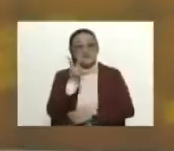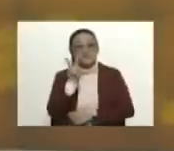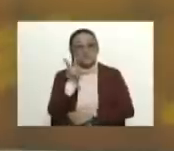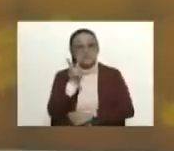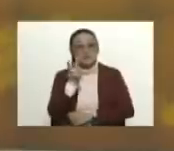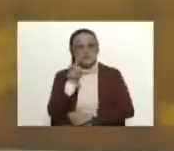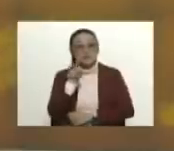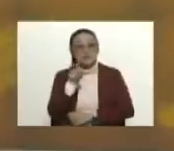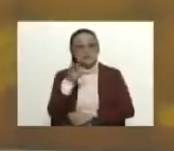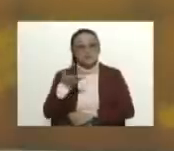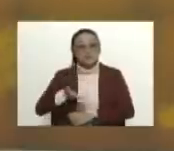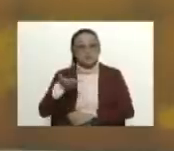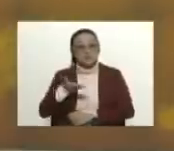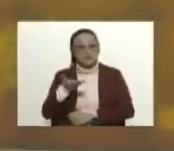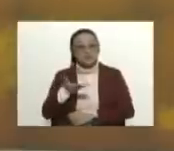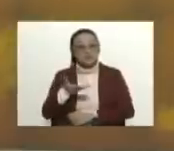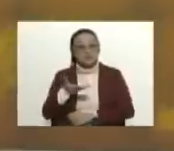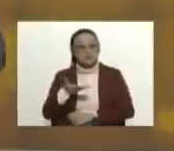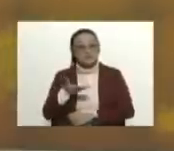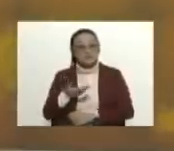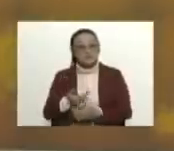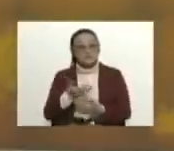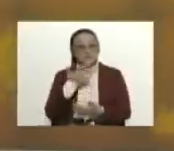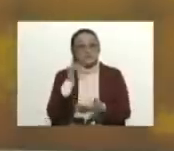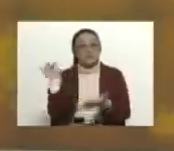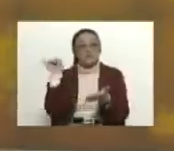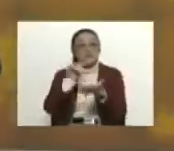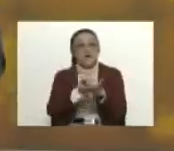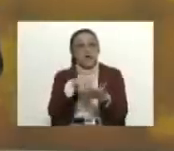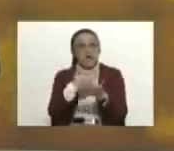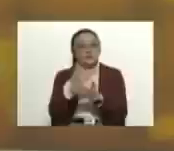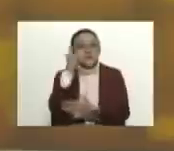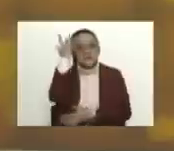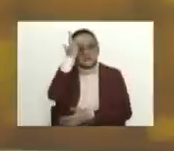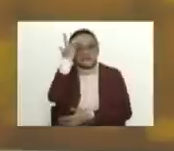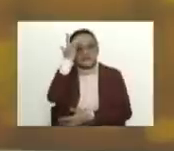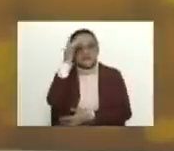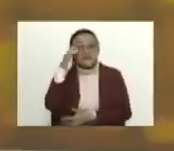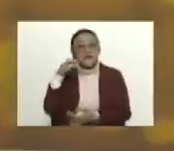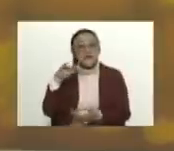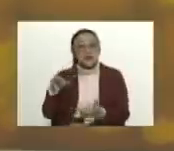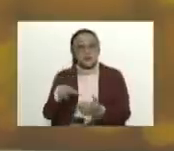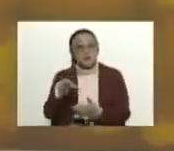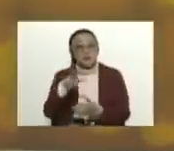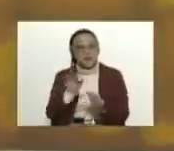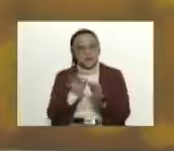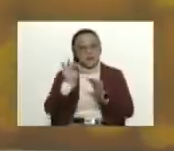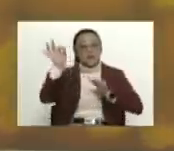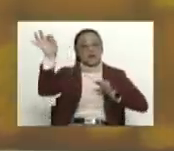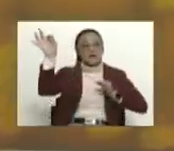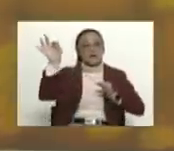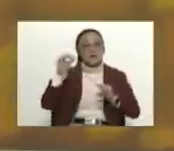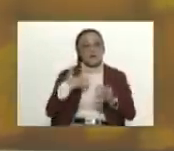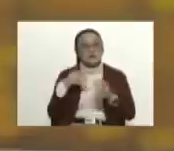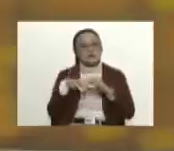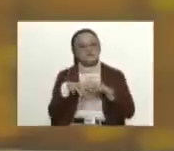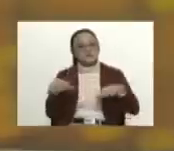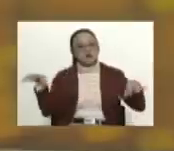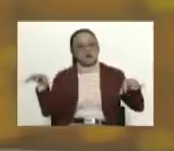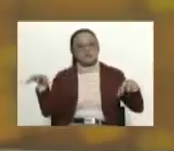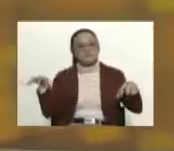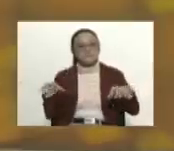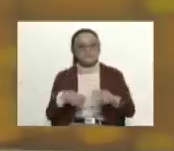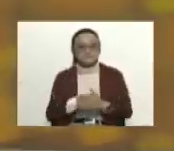es destacable, porque el simplemente hecho de viajar hasta allá es una ruta heroica, porque han querido aislarnos, han